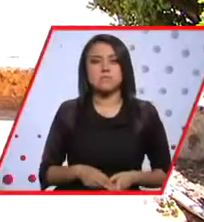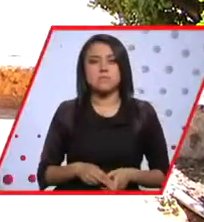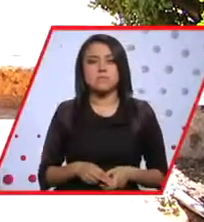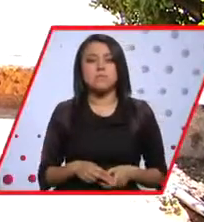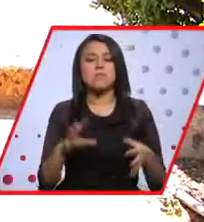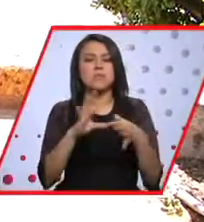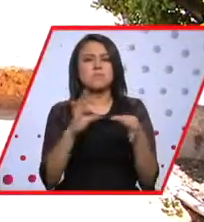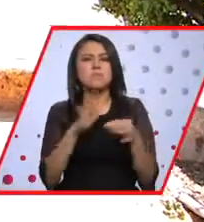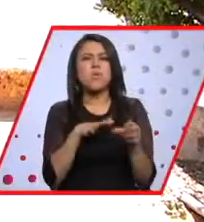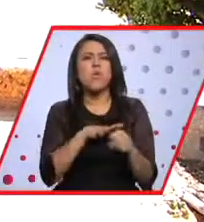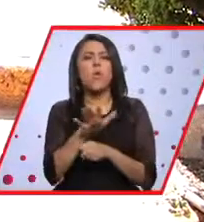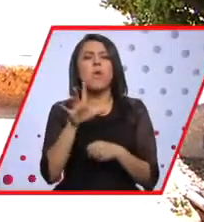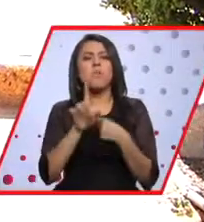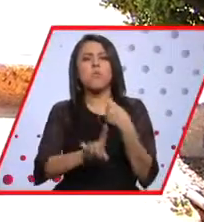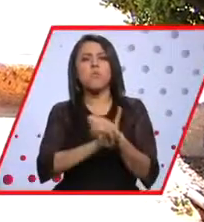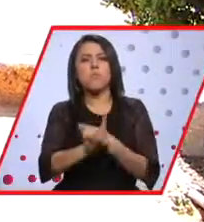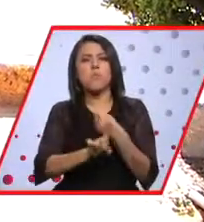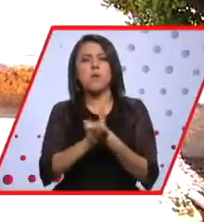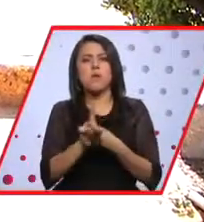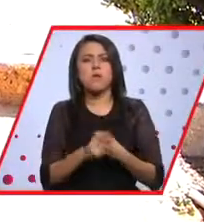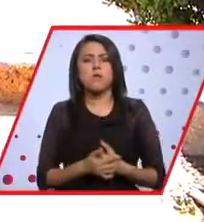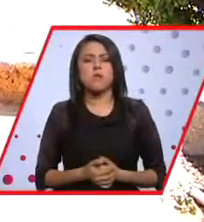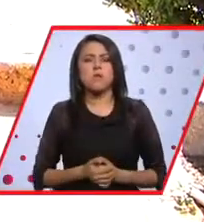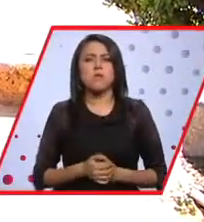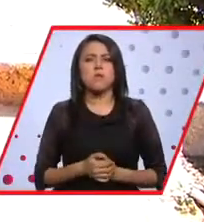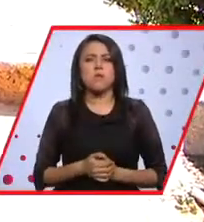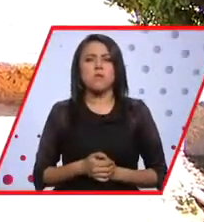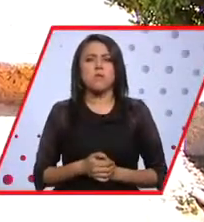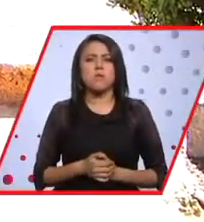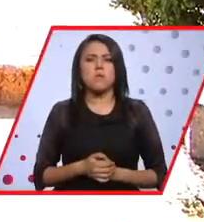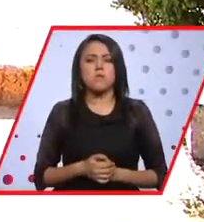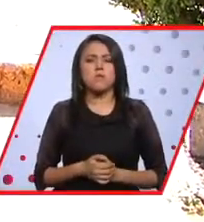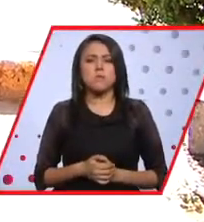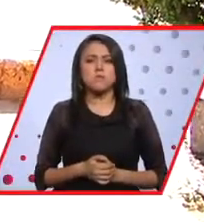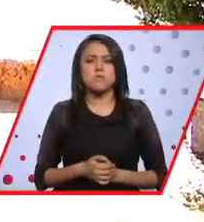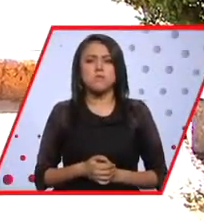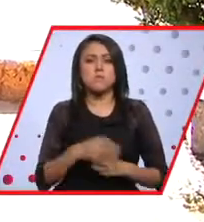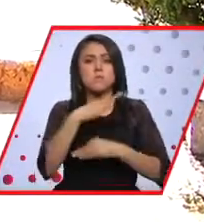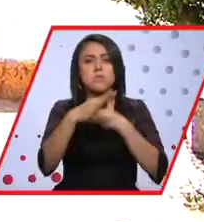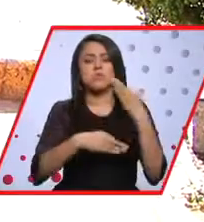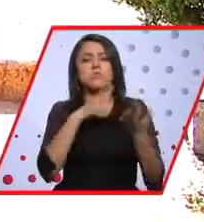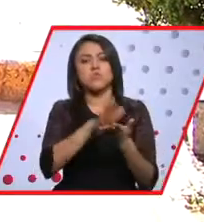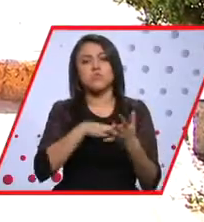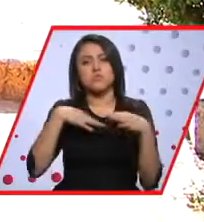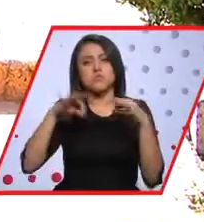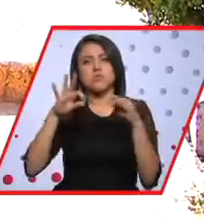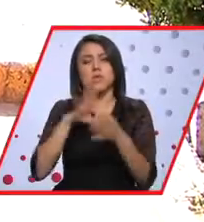Platíquenos, ¿qué problema tiene usted con su acta de nacimiento? O sea que todos mis papeles los tengo con el año de